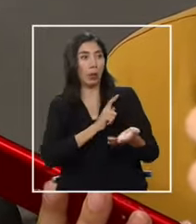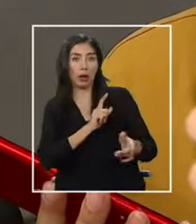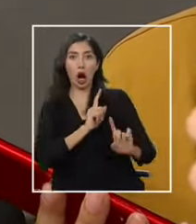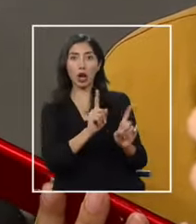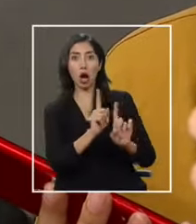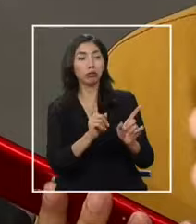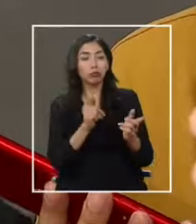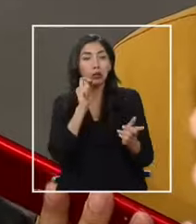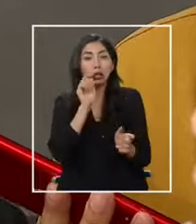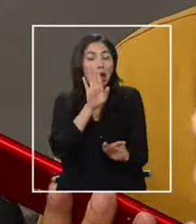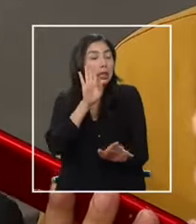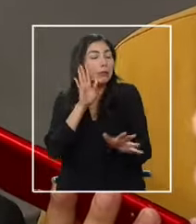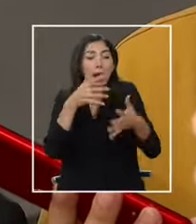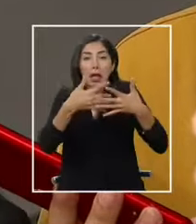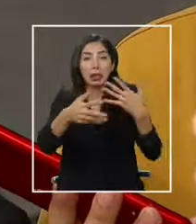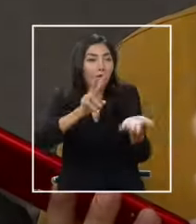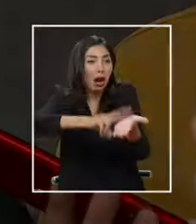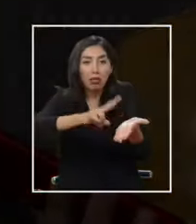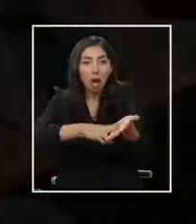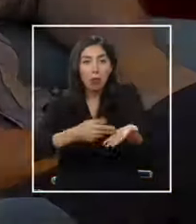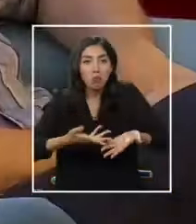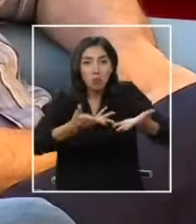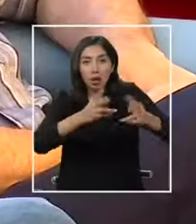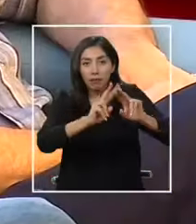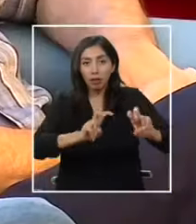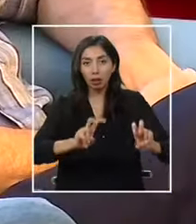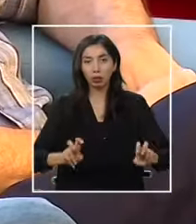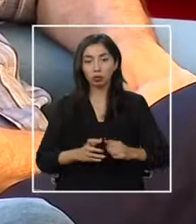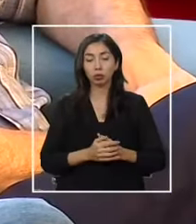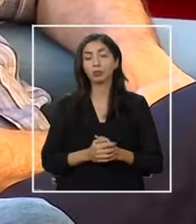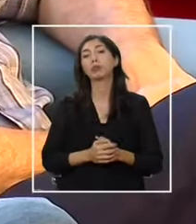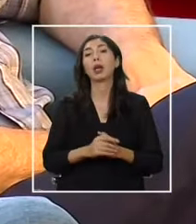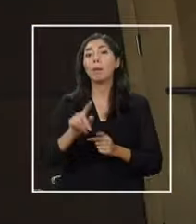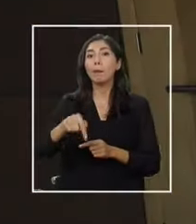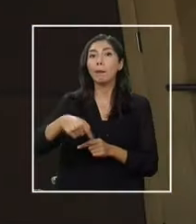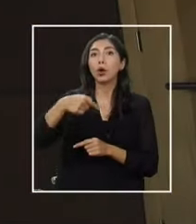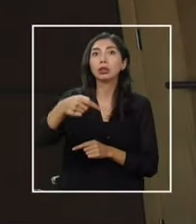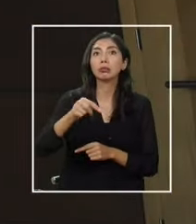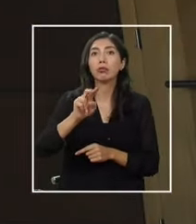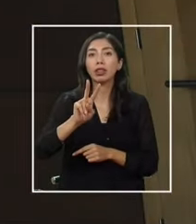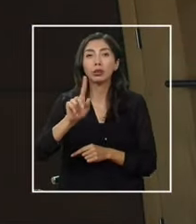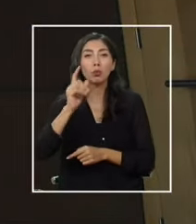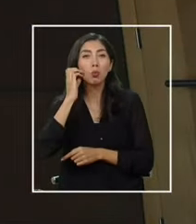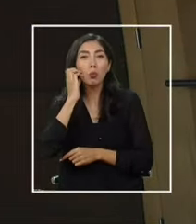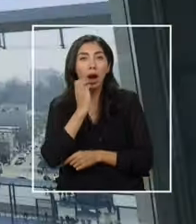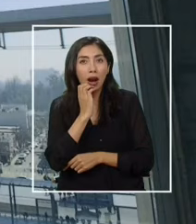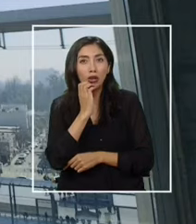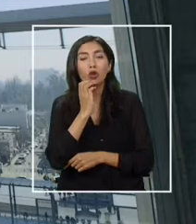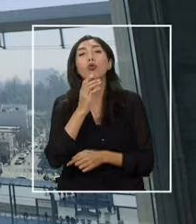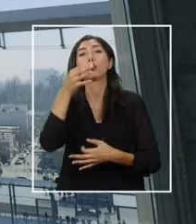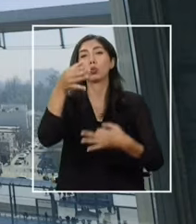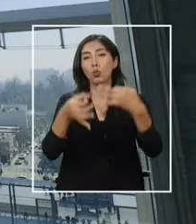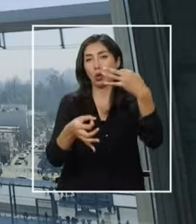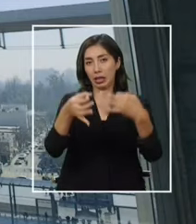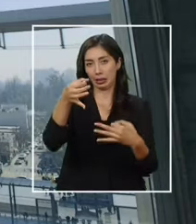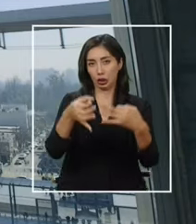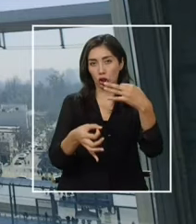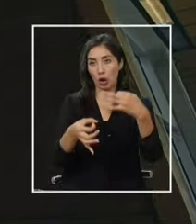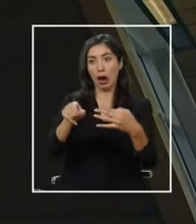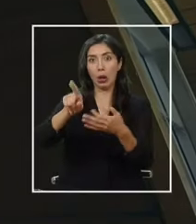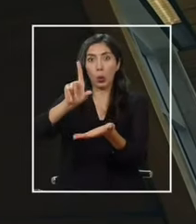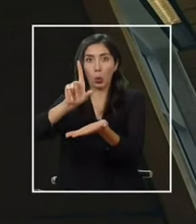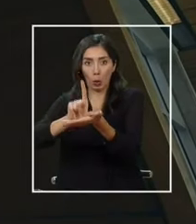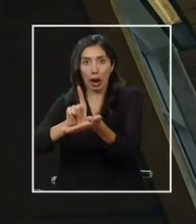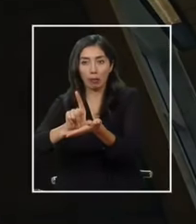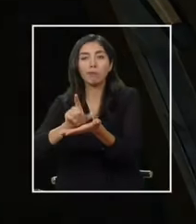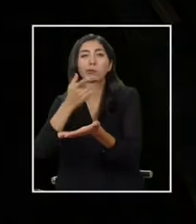se ha actuado con absoluta transparencia respecto de la investigación. El próximo 29 de mayo esa investigación lo llevará al Centro de Justicia, lugar donde será